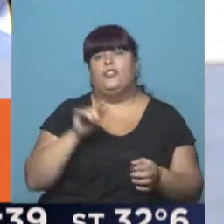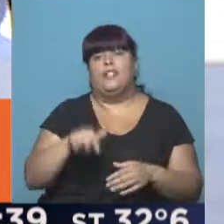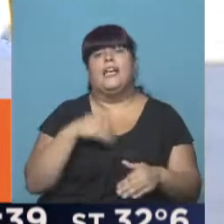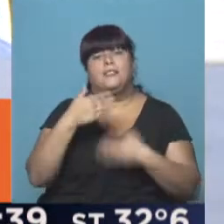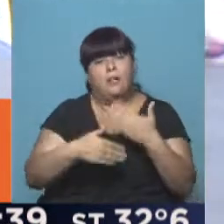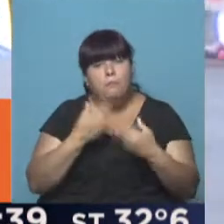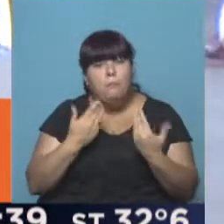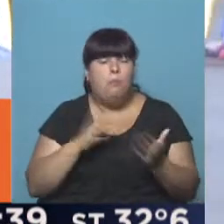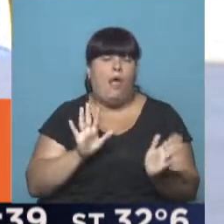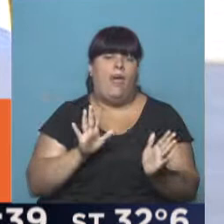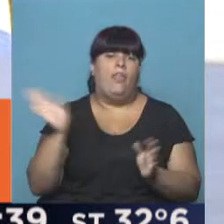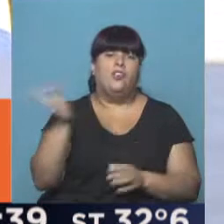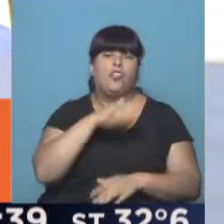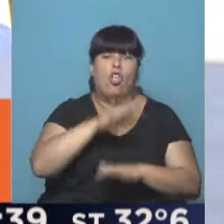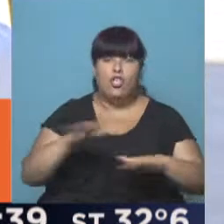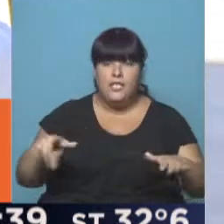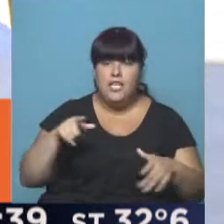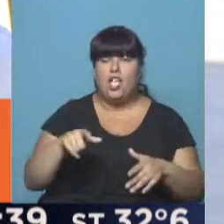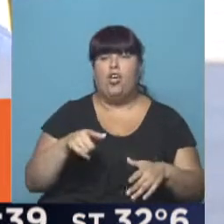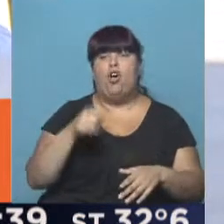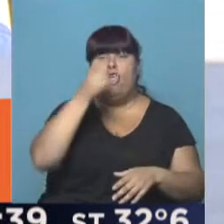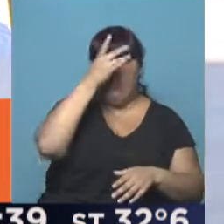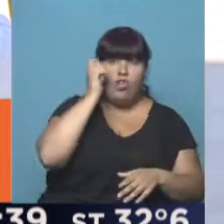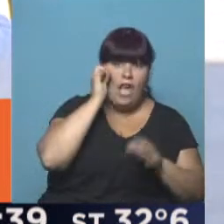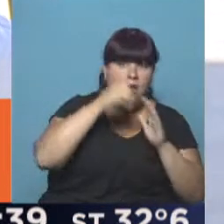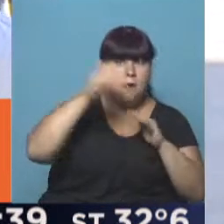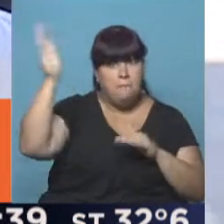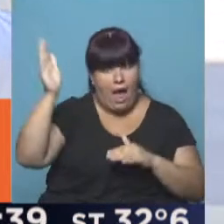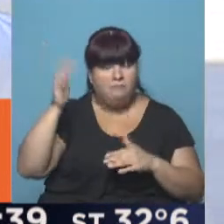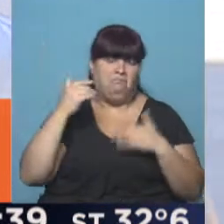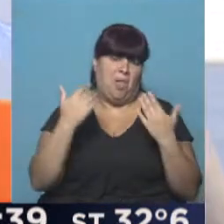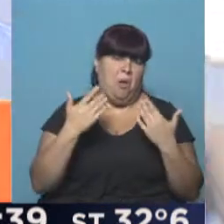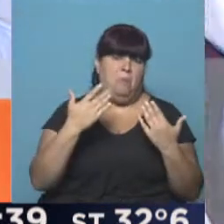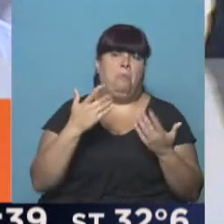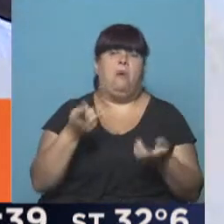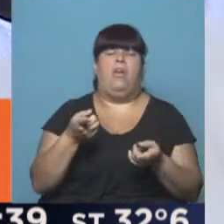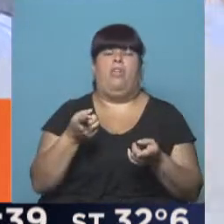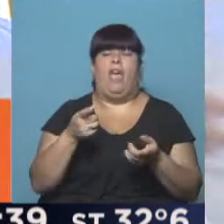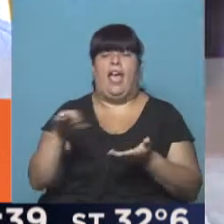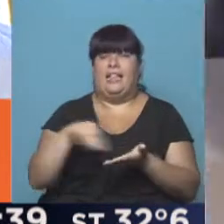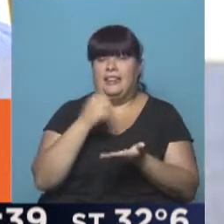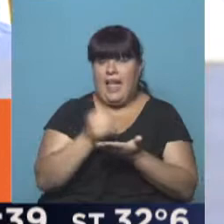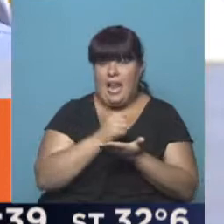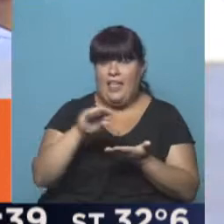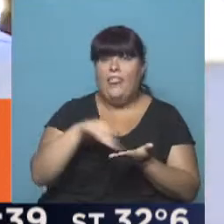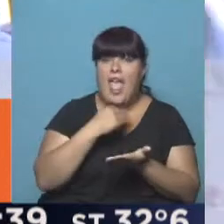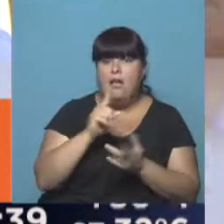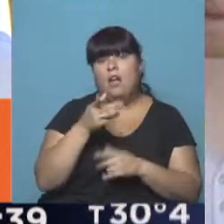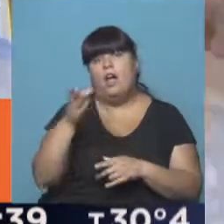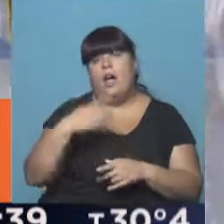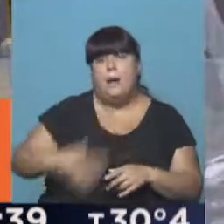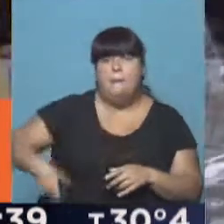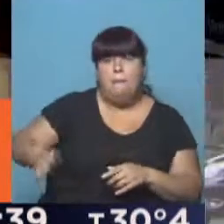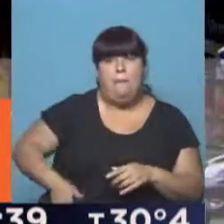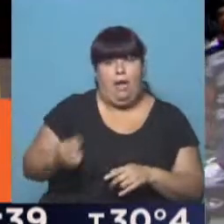paso permite que todos los chicos que tienen de 12 años para arriba bueno puedan utilizar la tarjeta de débito en vez de tener que salir con